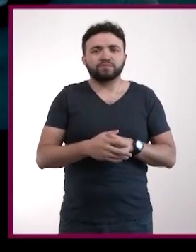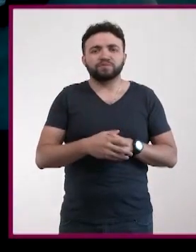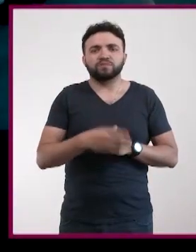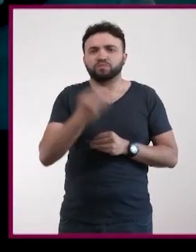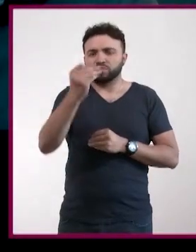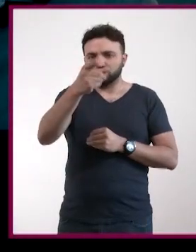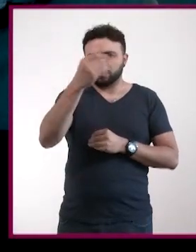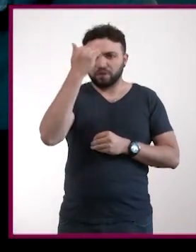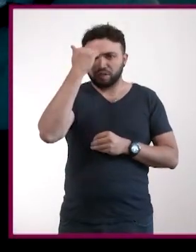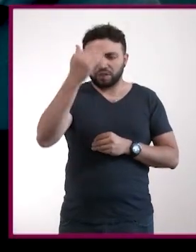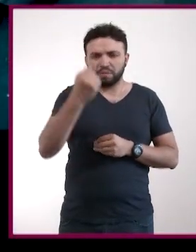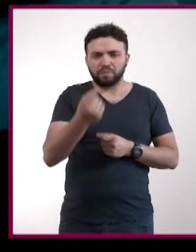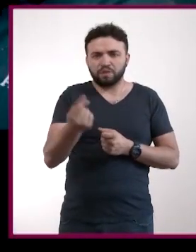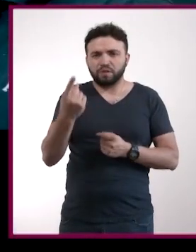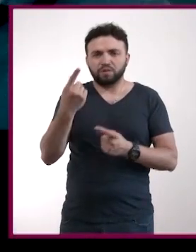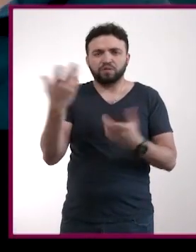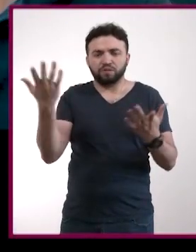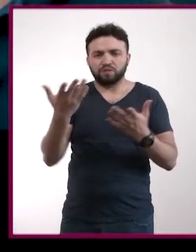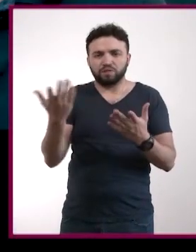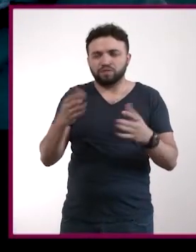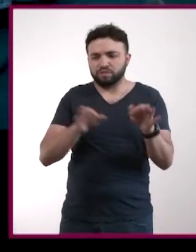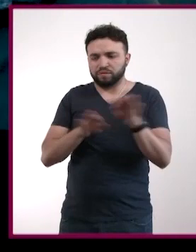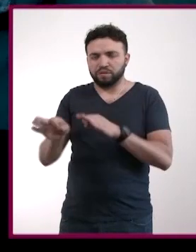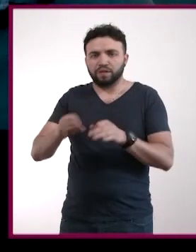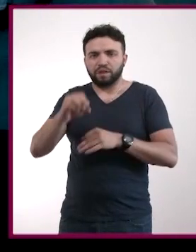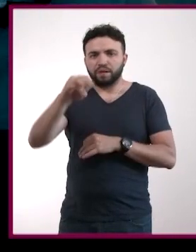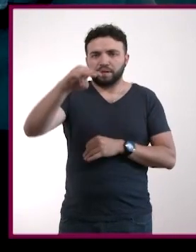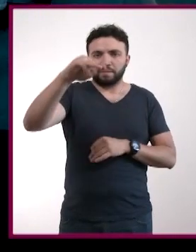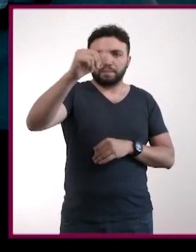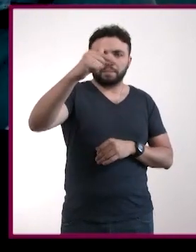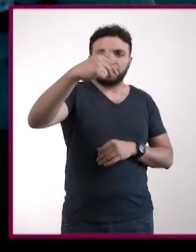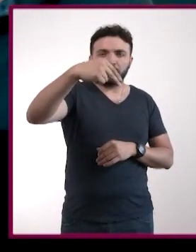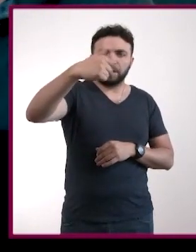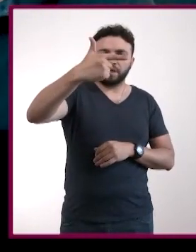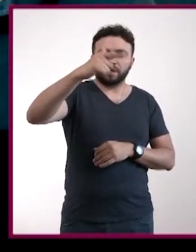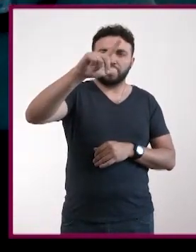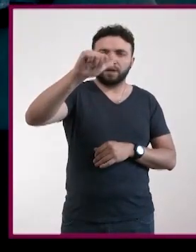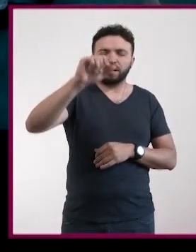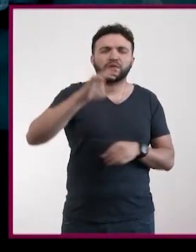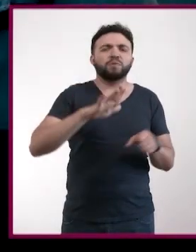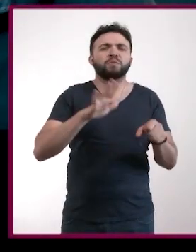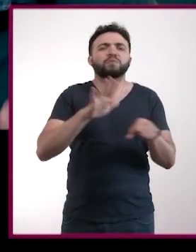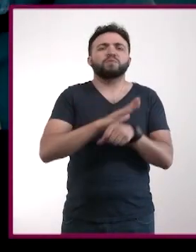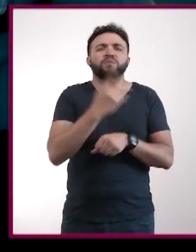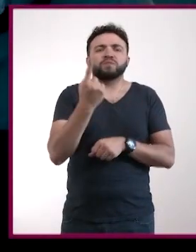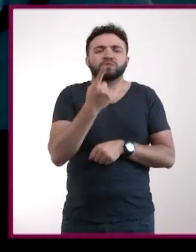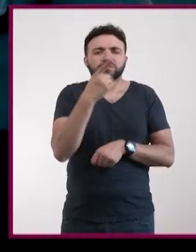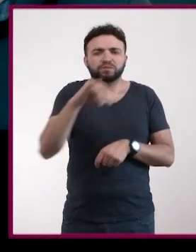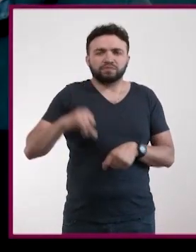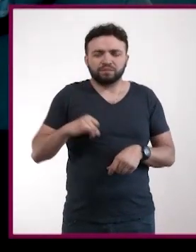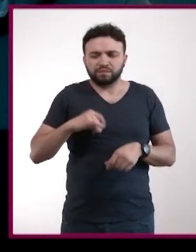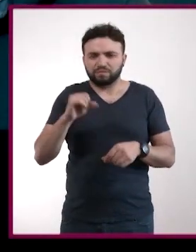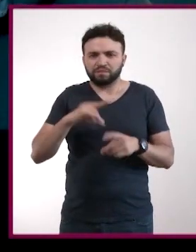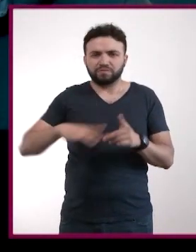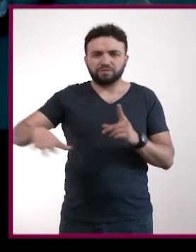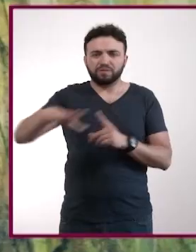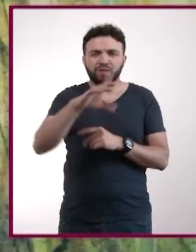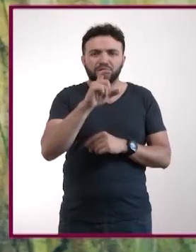Durante algún tiempo has trabajado sobre los manglares. ¿Cuál fue tu principal interés en este ecosistema? ¿Qué te parece único de los